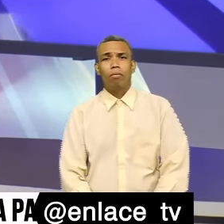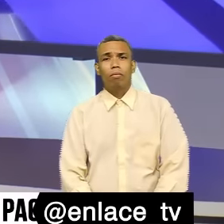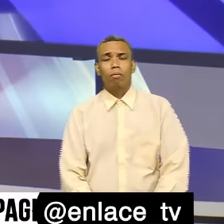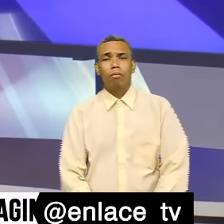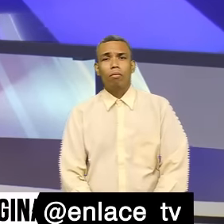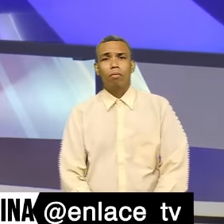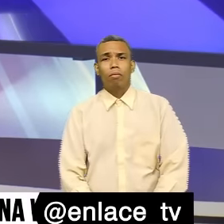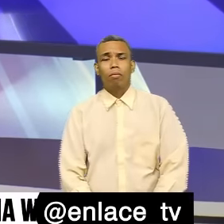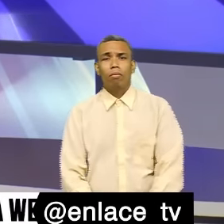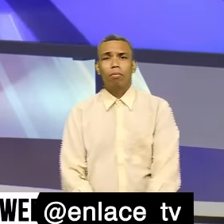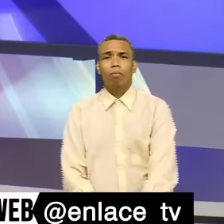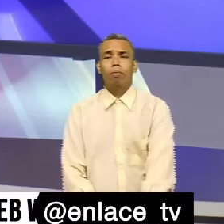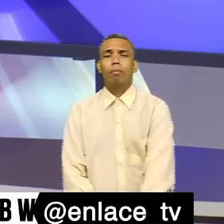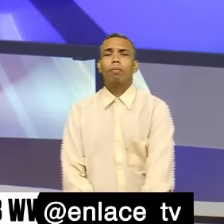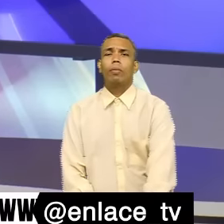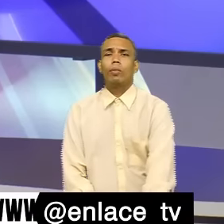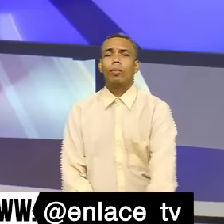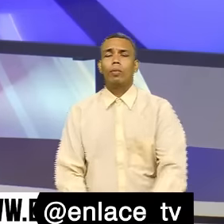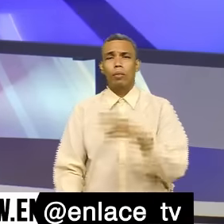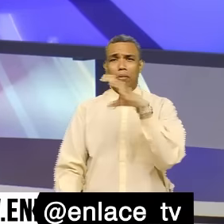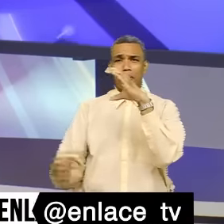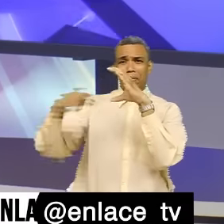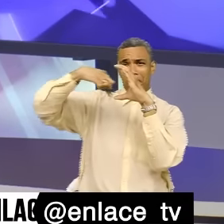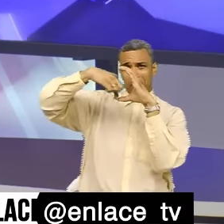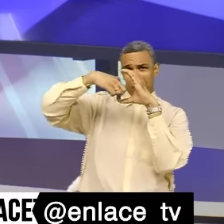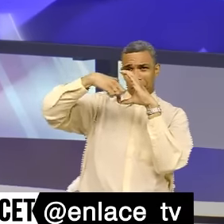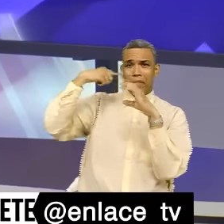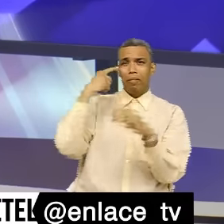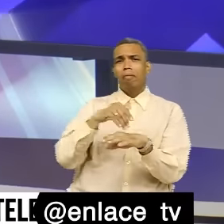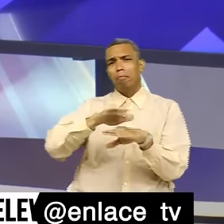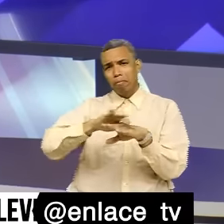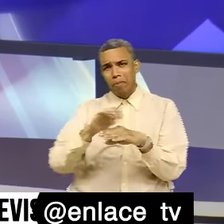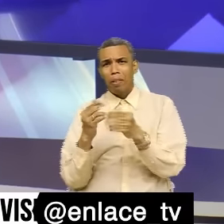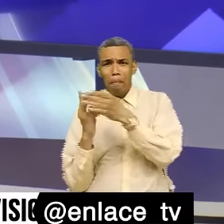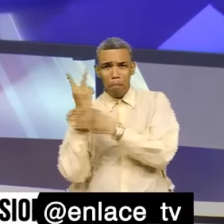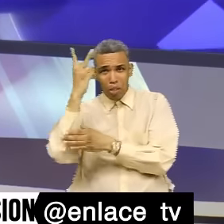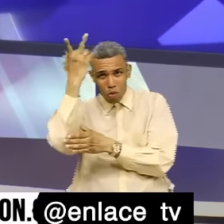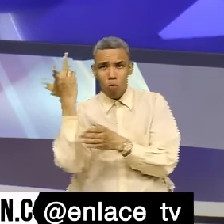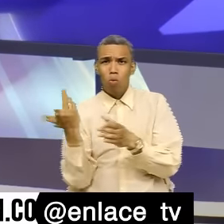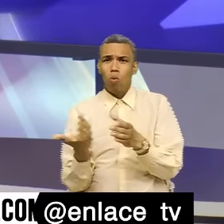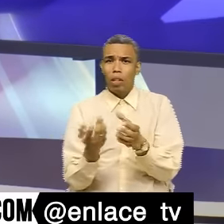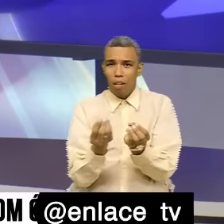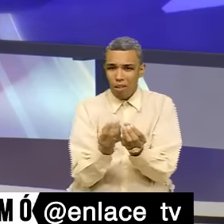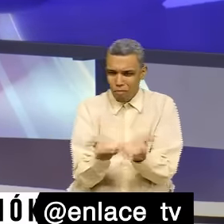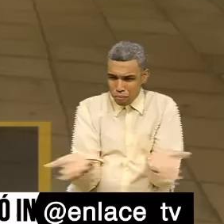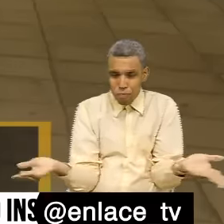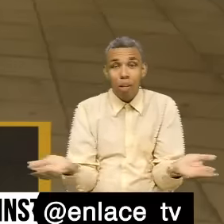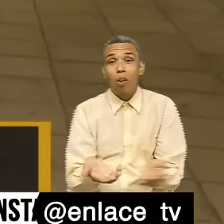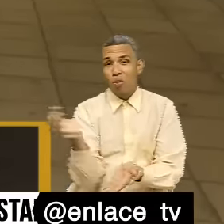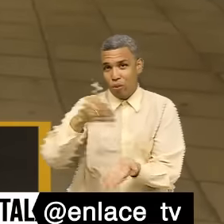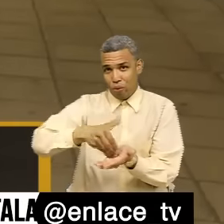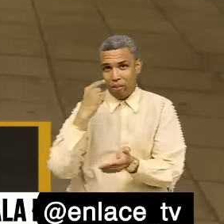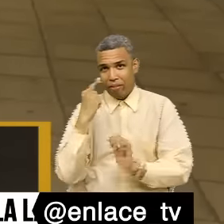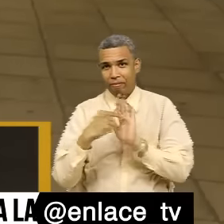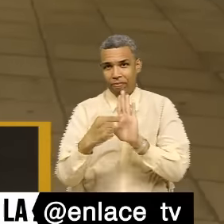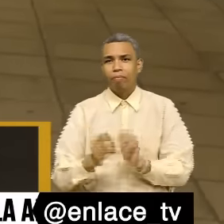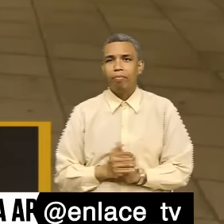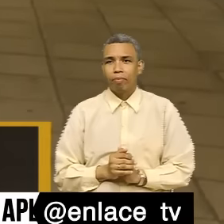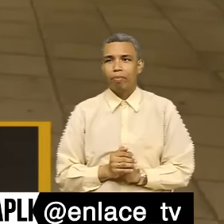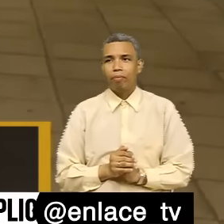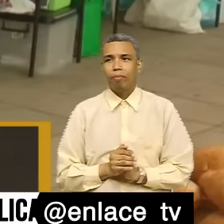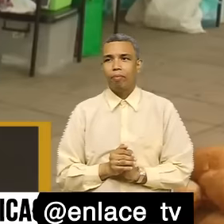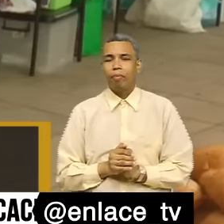Comercial CPC. Sin intermediarios se venden estos productos traídos directamente del campo. Después de un receso regresa